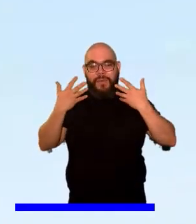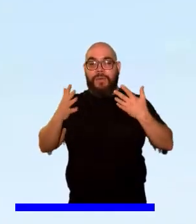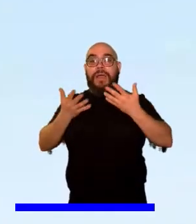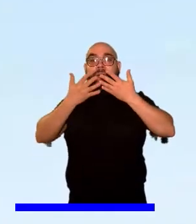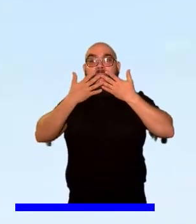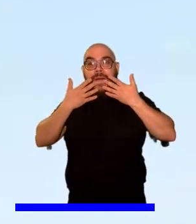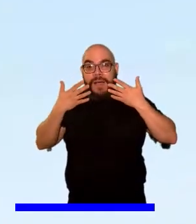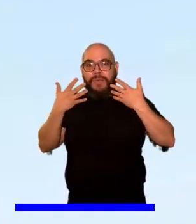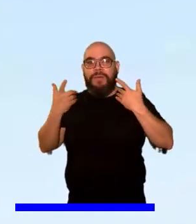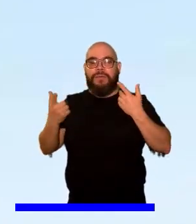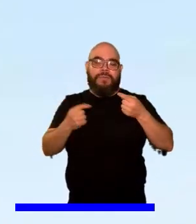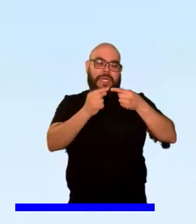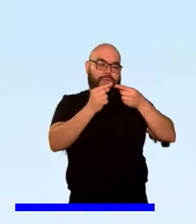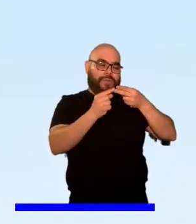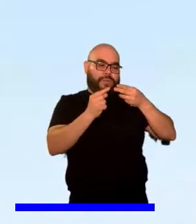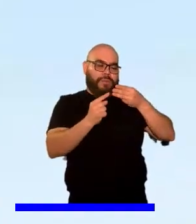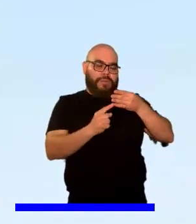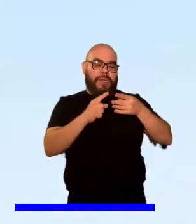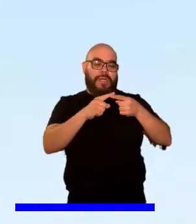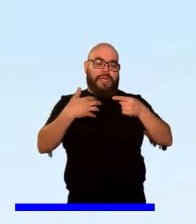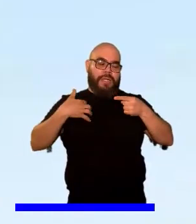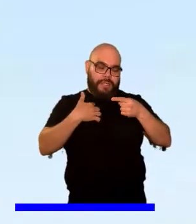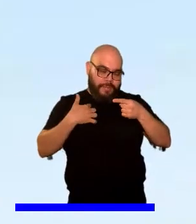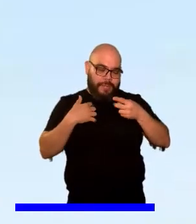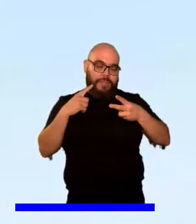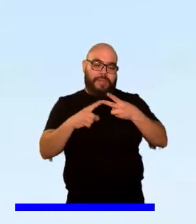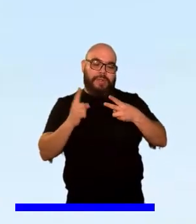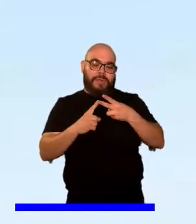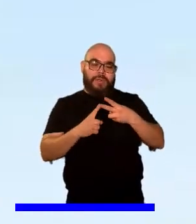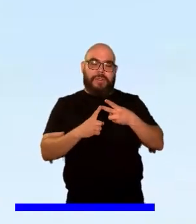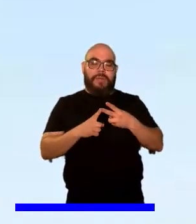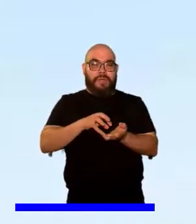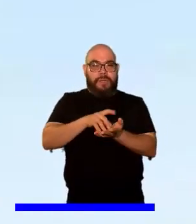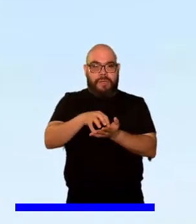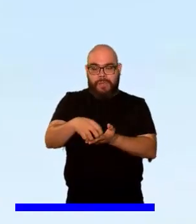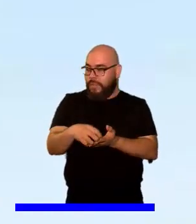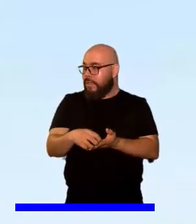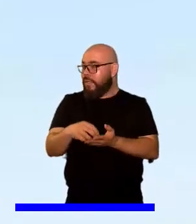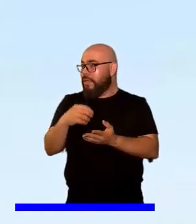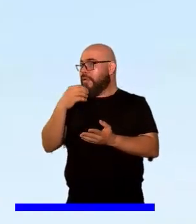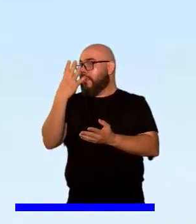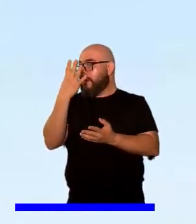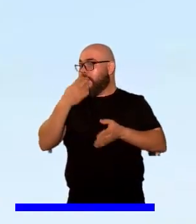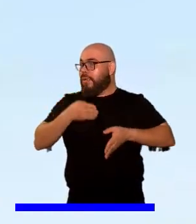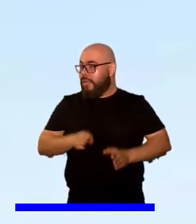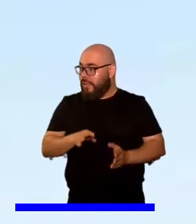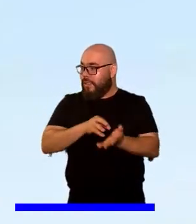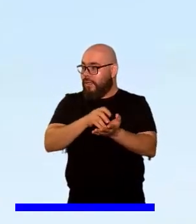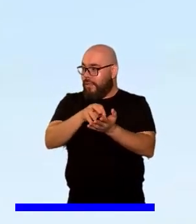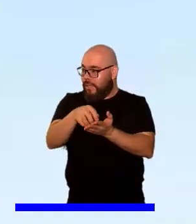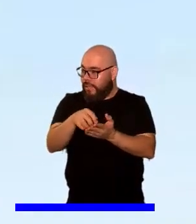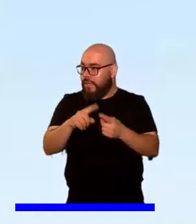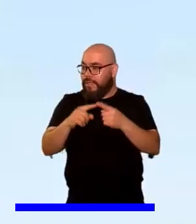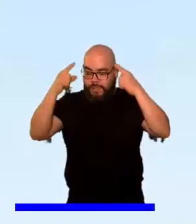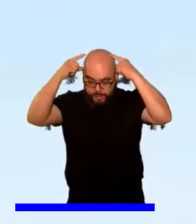explícitamente qué es un gato. Es un animal que tiene 4 patas, o bueno, que generalmente nace con 4 patas, que tiene